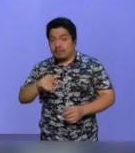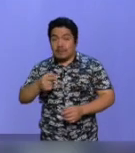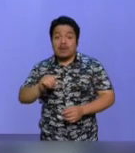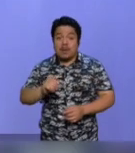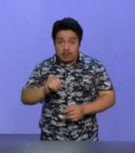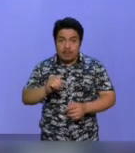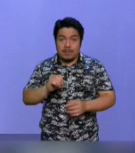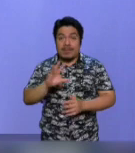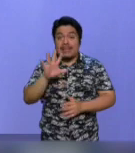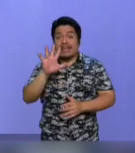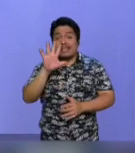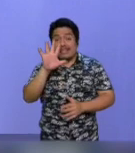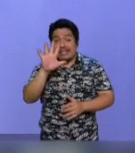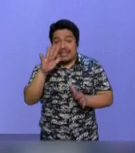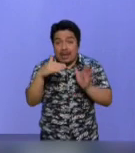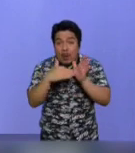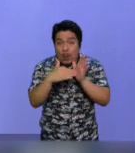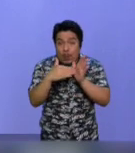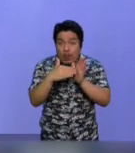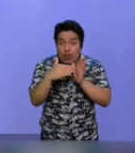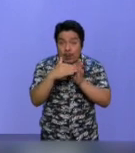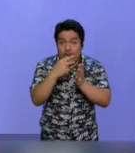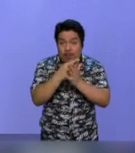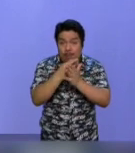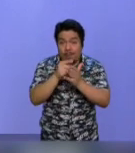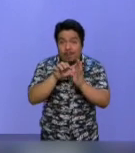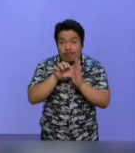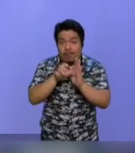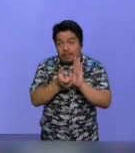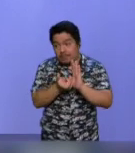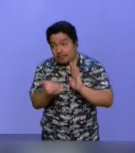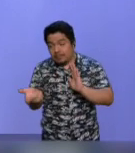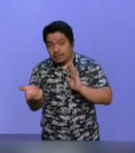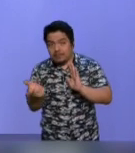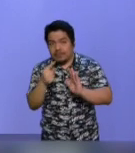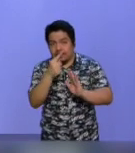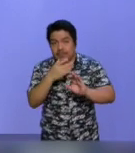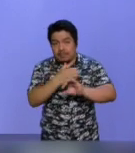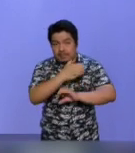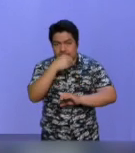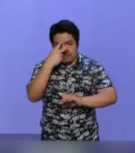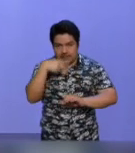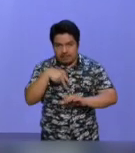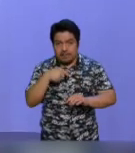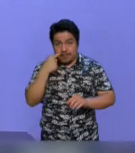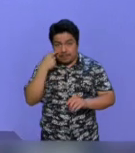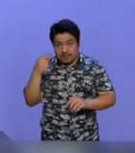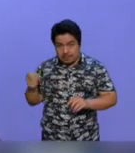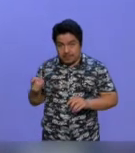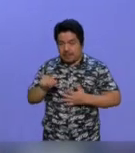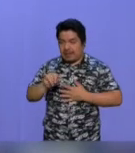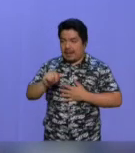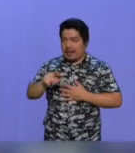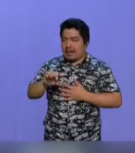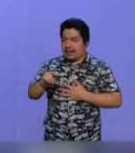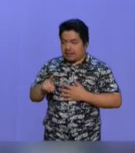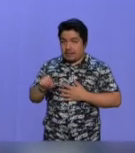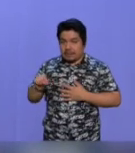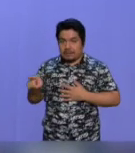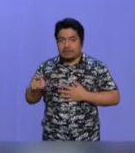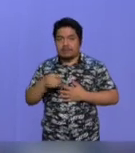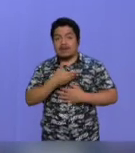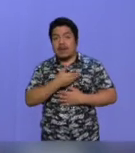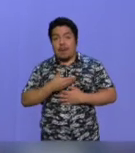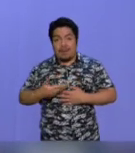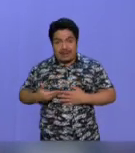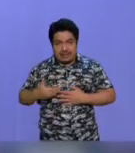se desviaron 5,000 millones de pesos allá en el Estado de México. Y mire, tras la salida de Alejandra del Moral del PRI, el dirigente